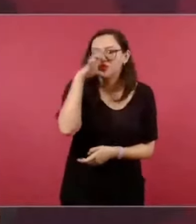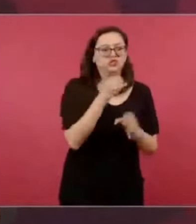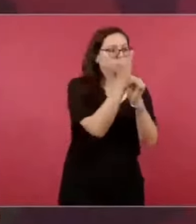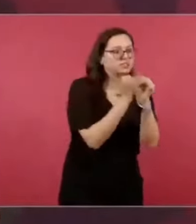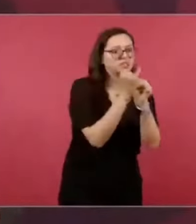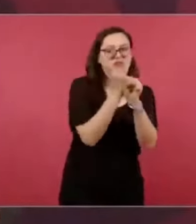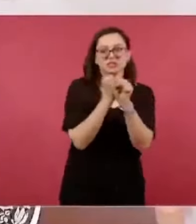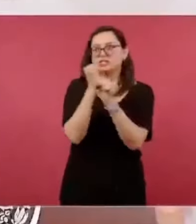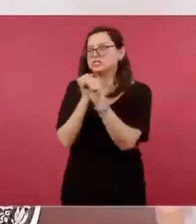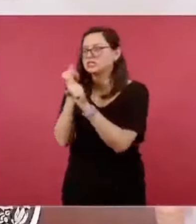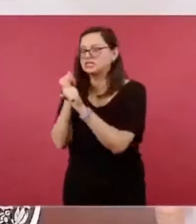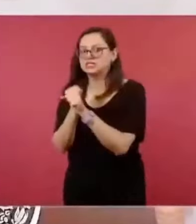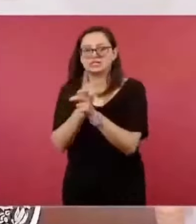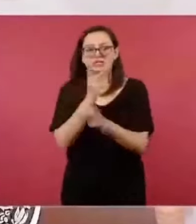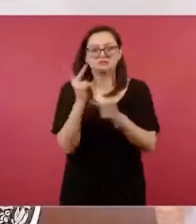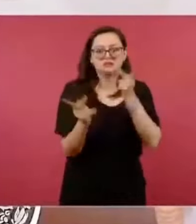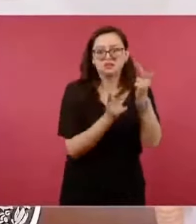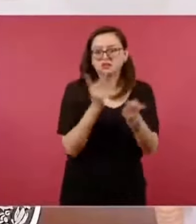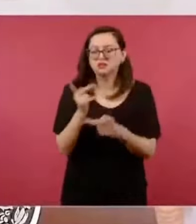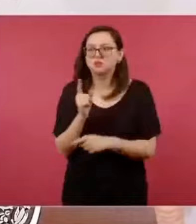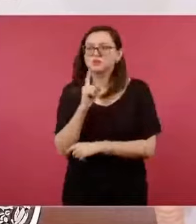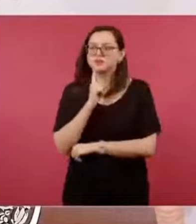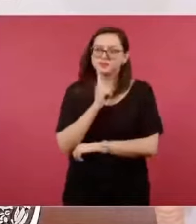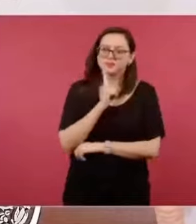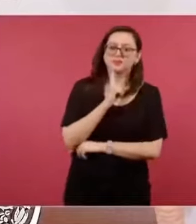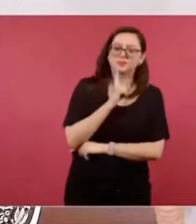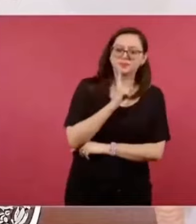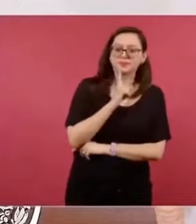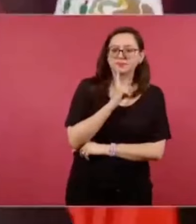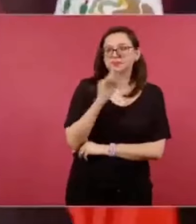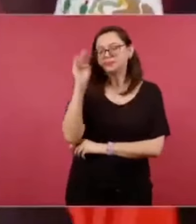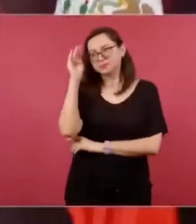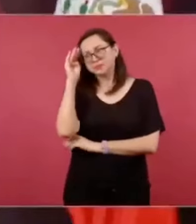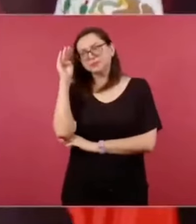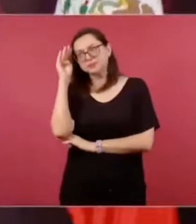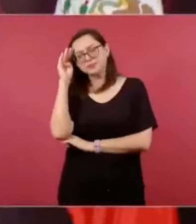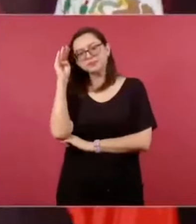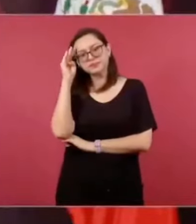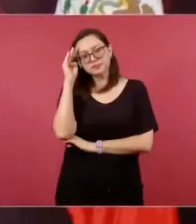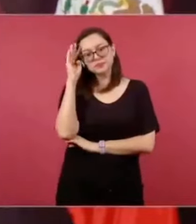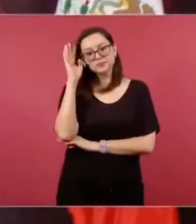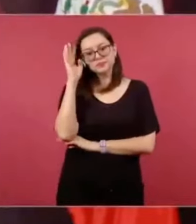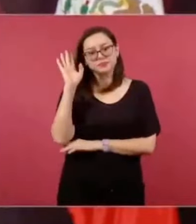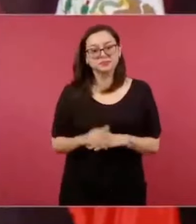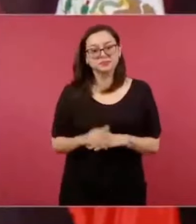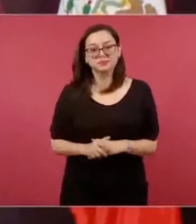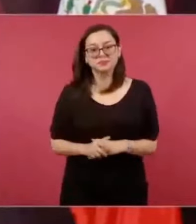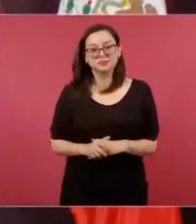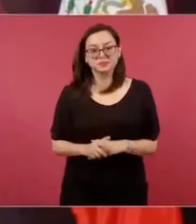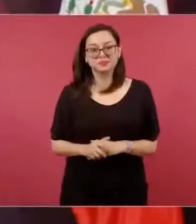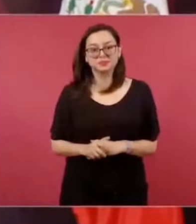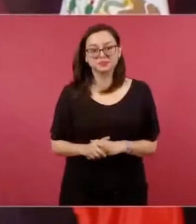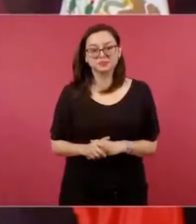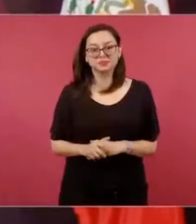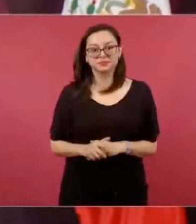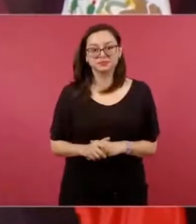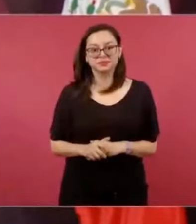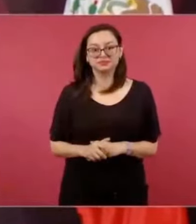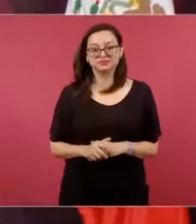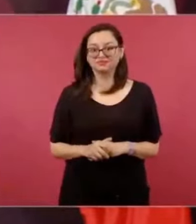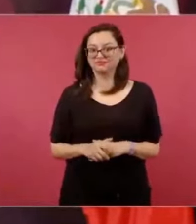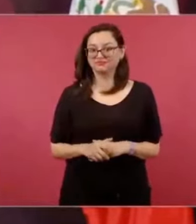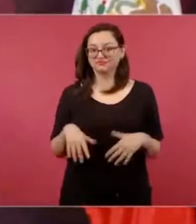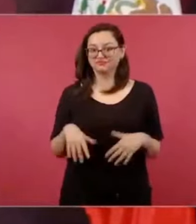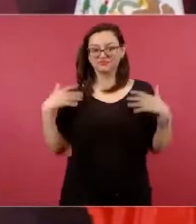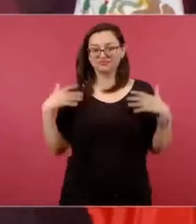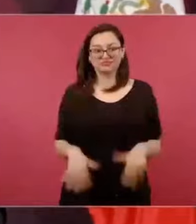preguntando, preguntando, preguntando, se quedan callados, uno piensa que no están enterados. No, no, no, no,